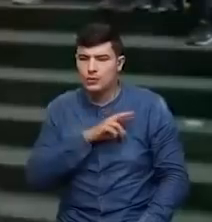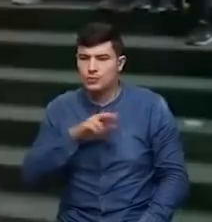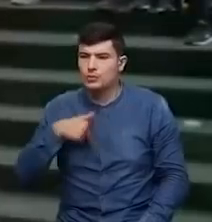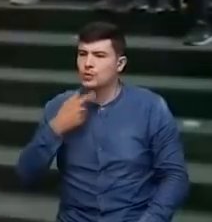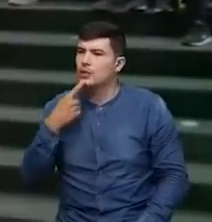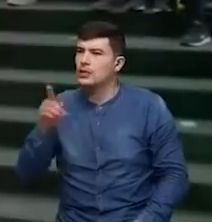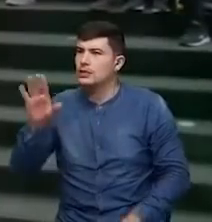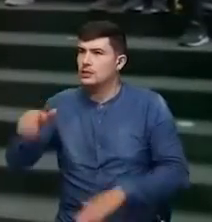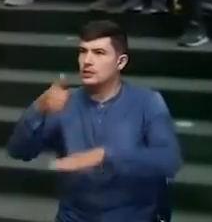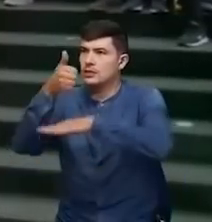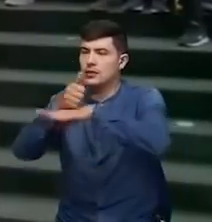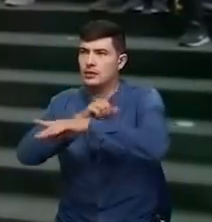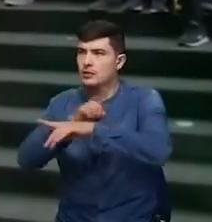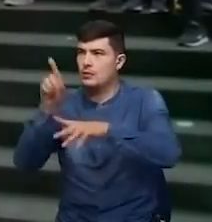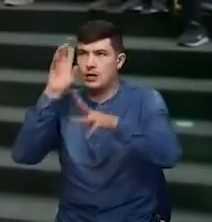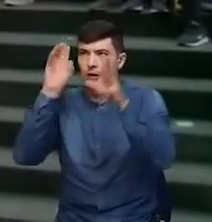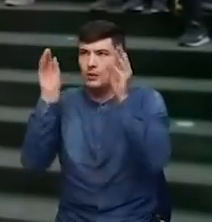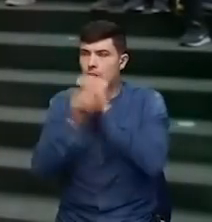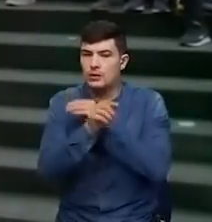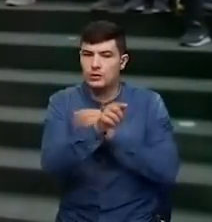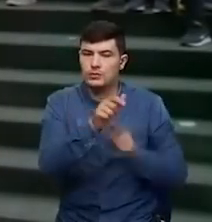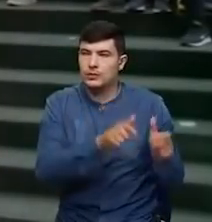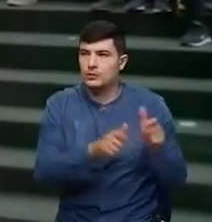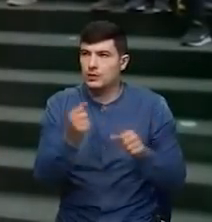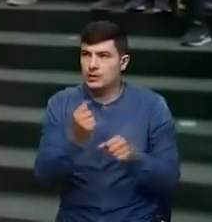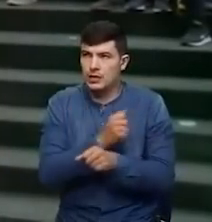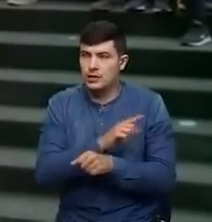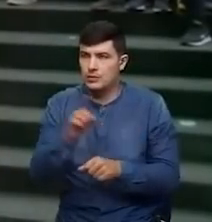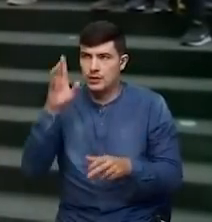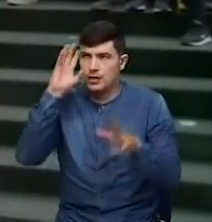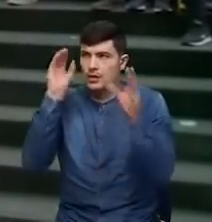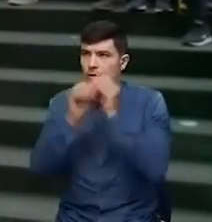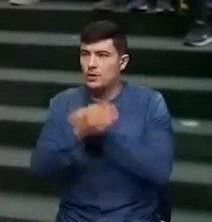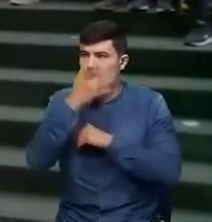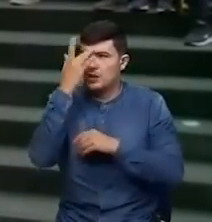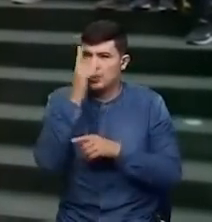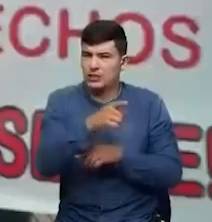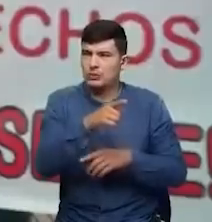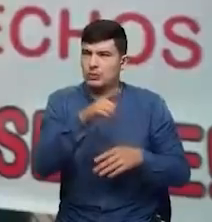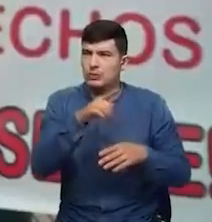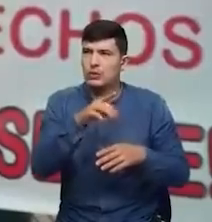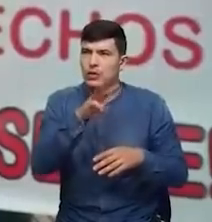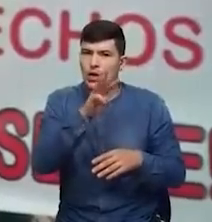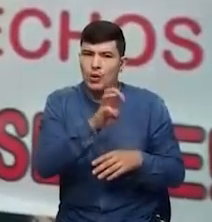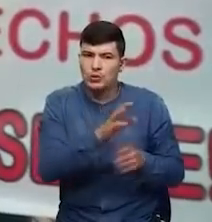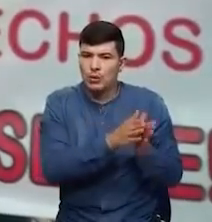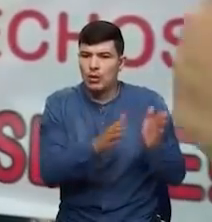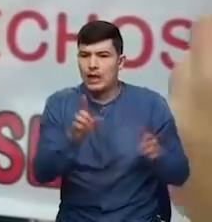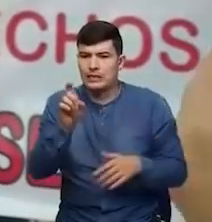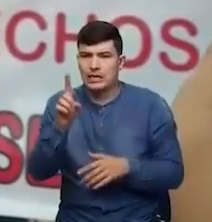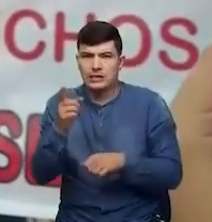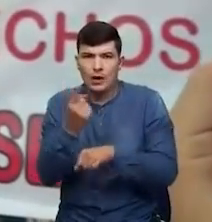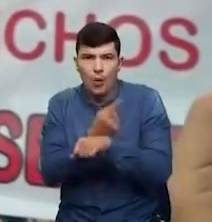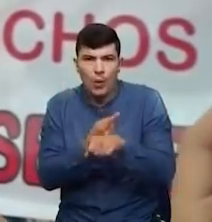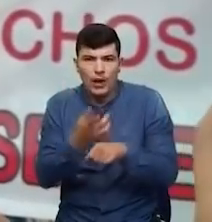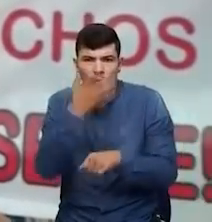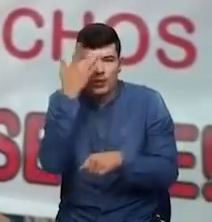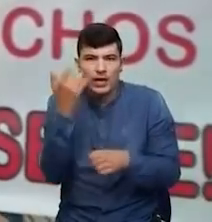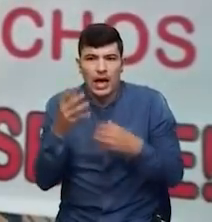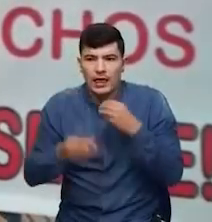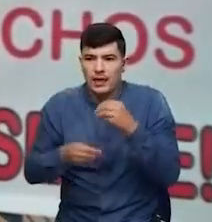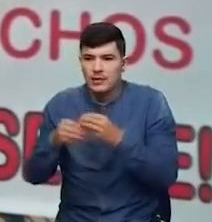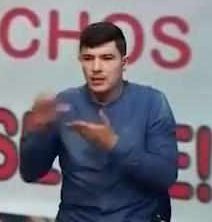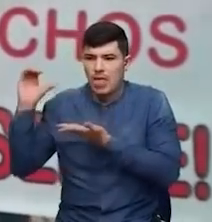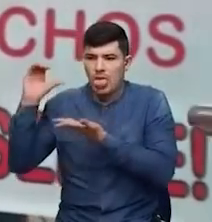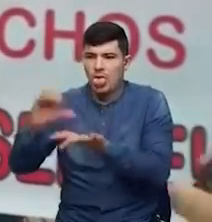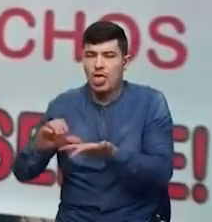patronos que no están de acuerdo los trabajadores en la disminución de la jornada laboral de 8 a 6 horas y obviamente en la disminución de sus